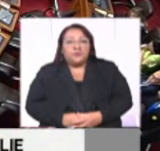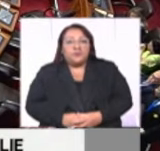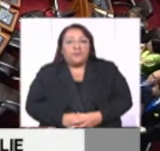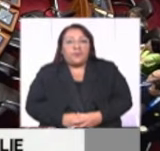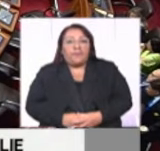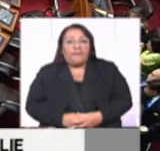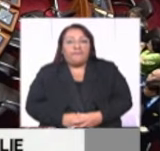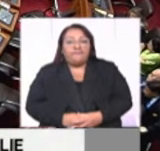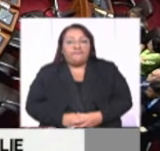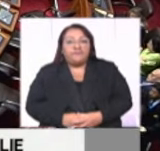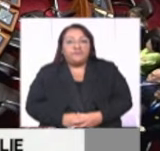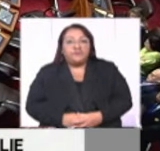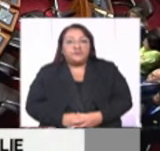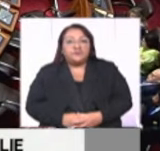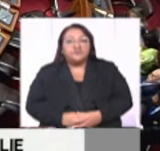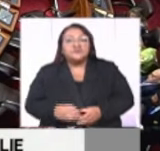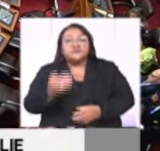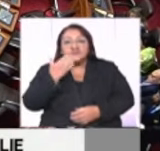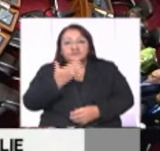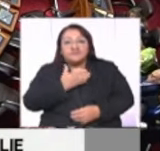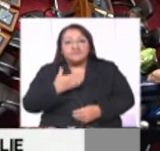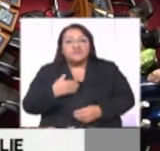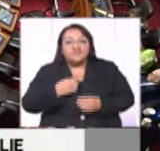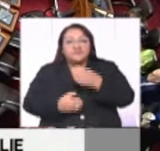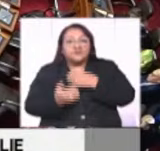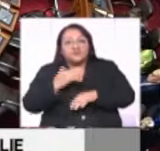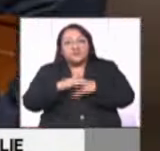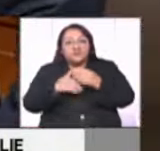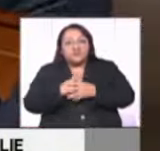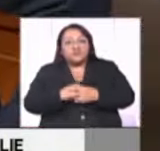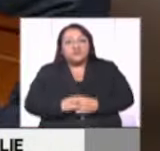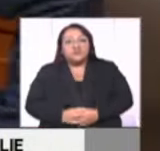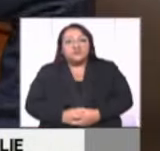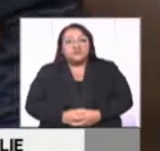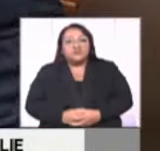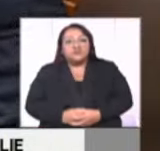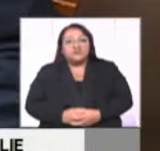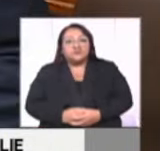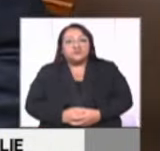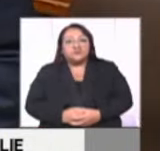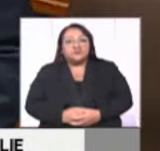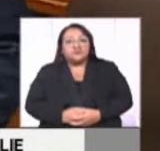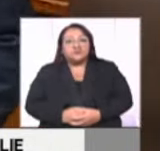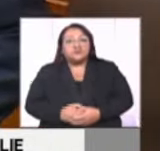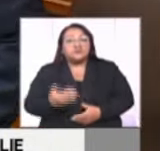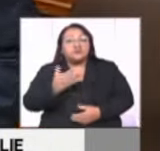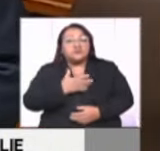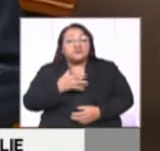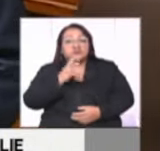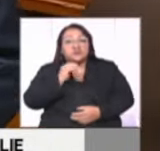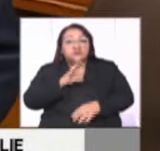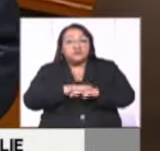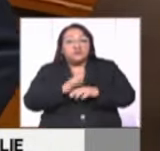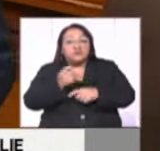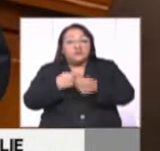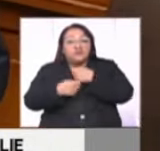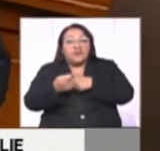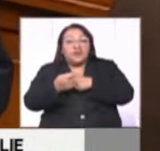Gracias, presidente. Muy buenos días con todos. Presidente, estamos hablando de la venta de tickets